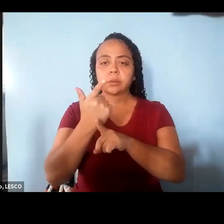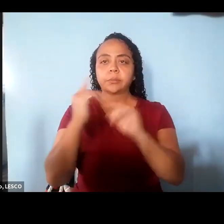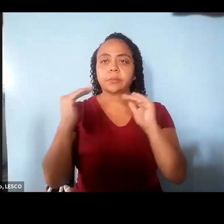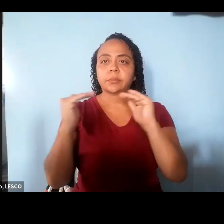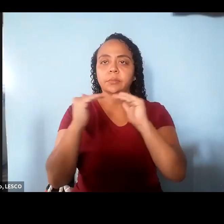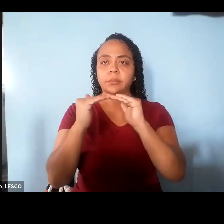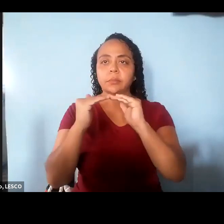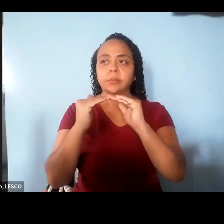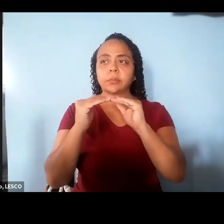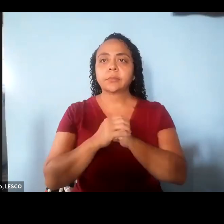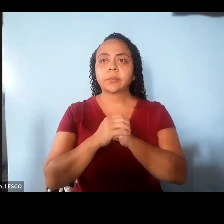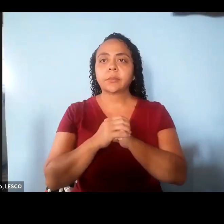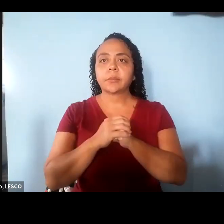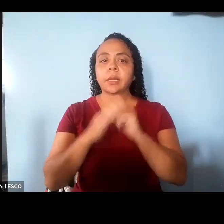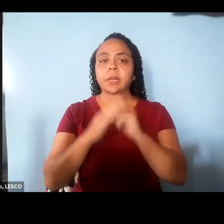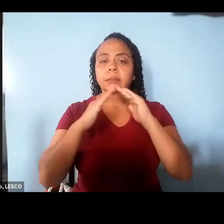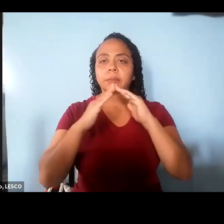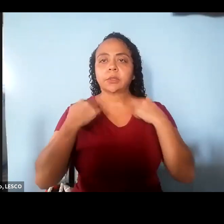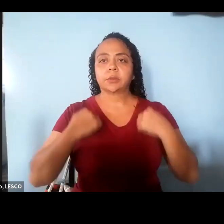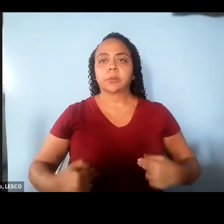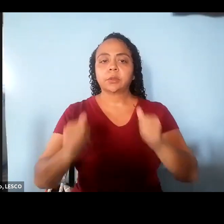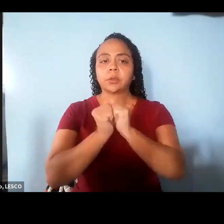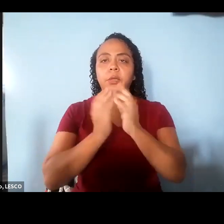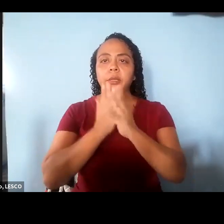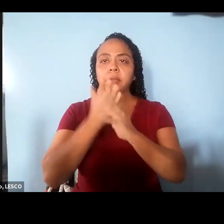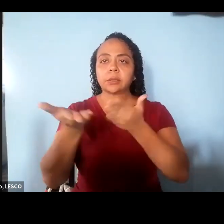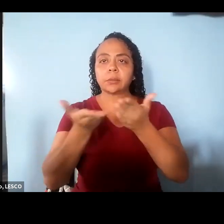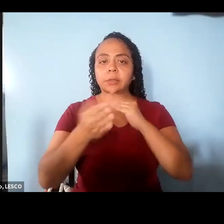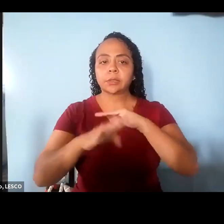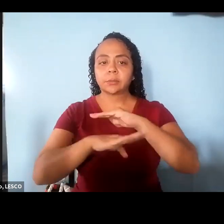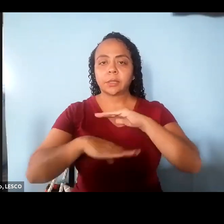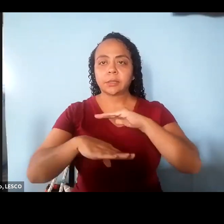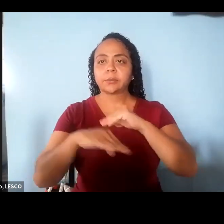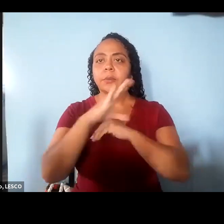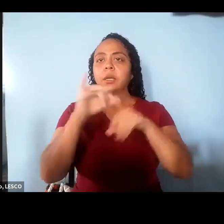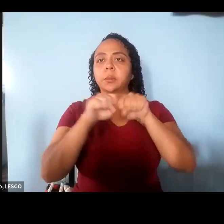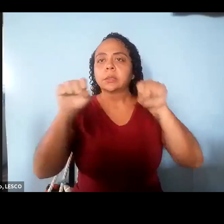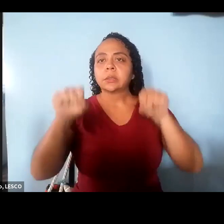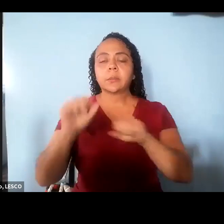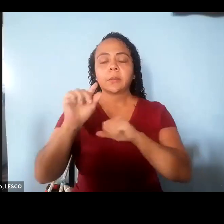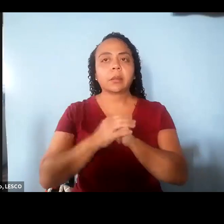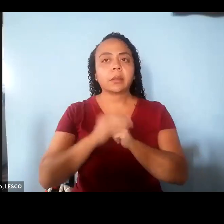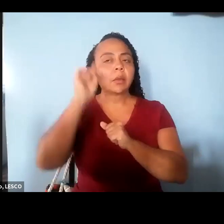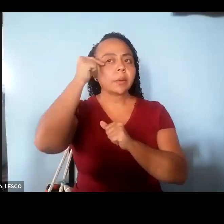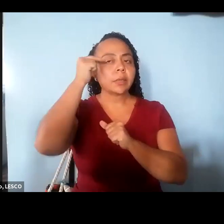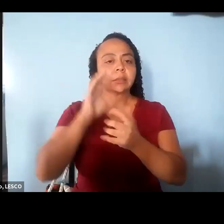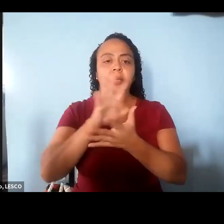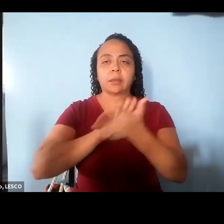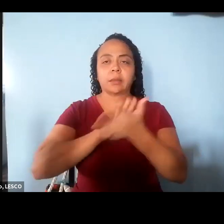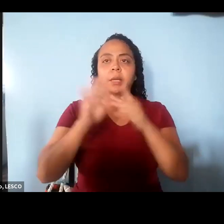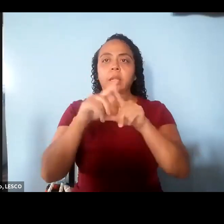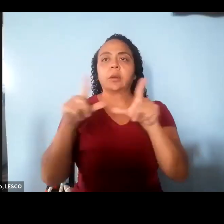asentamientos formar humanos con acceso a servicios básicos y un sistema de gobernanza dinámico local